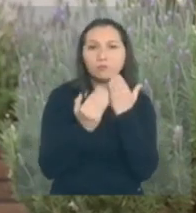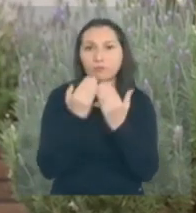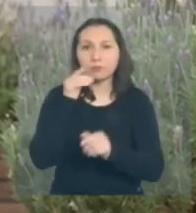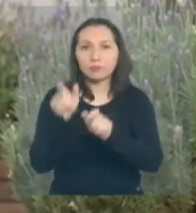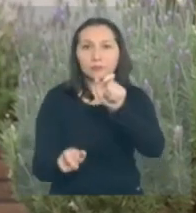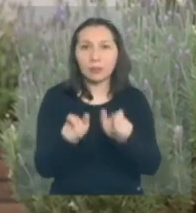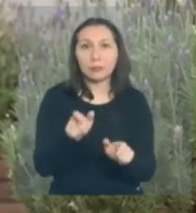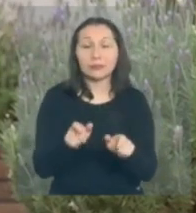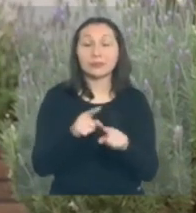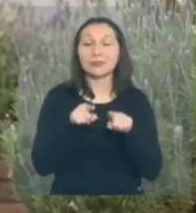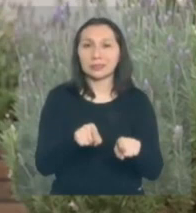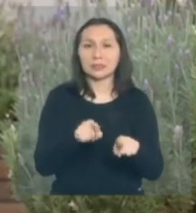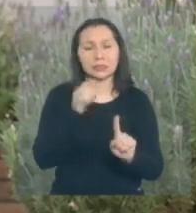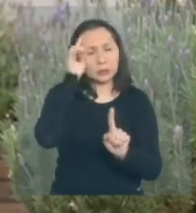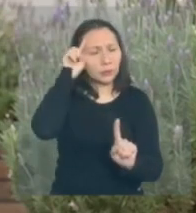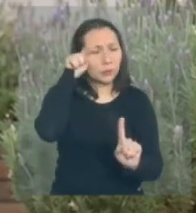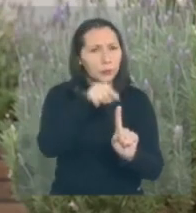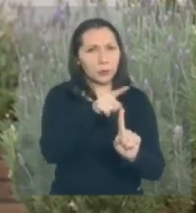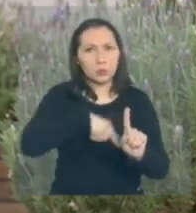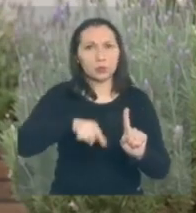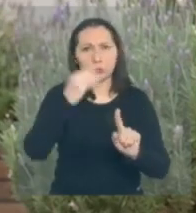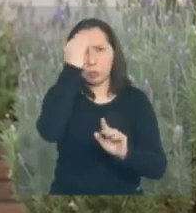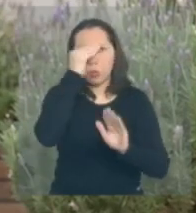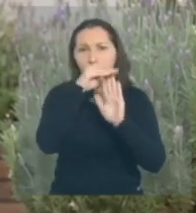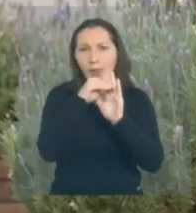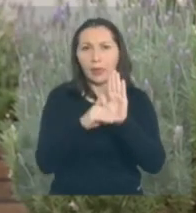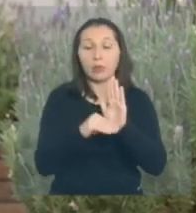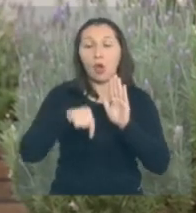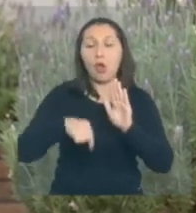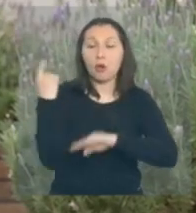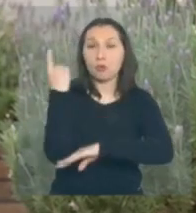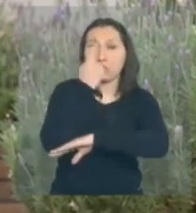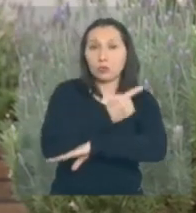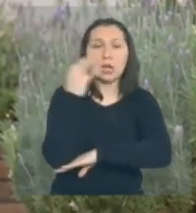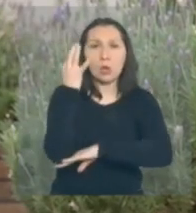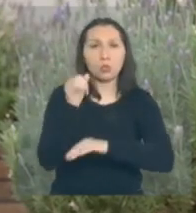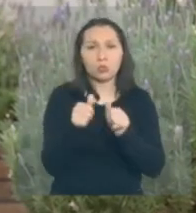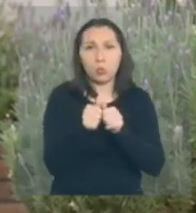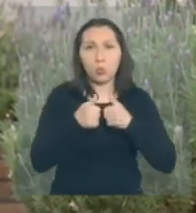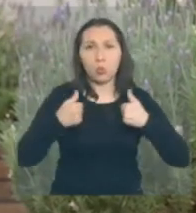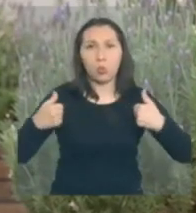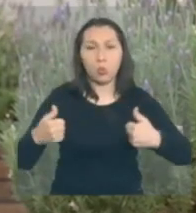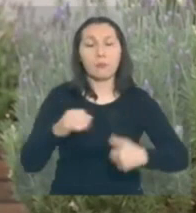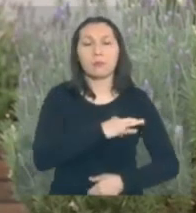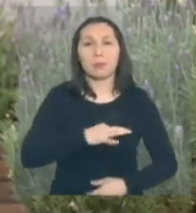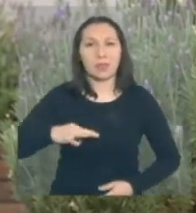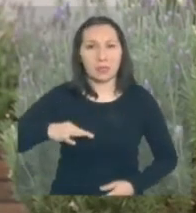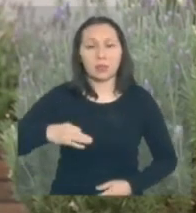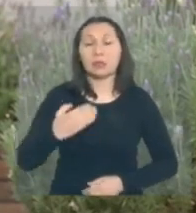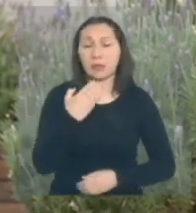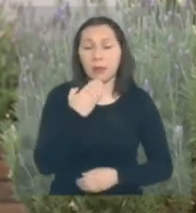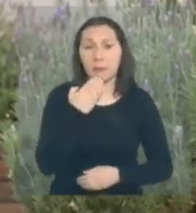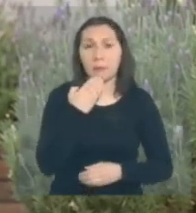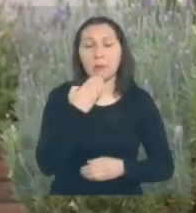de las personas, lo que está en el centro de nuestra agenda. En esta jornada nos reuniremos con toda la cartera de ministros y ministras, como